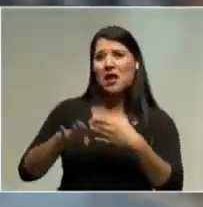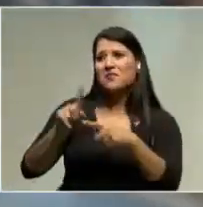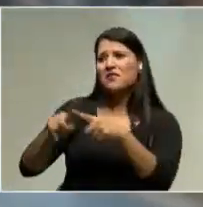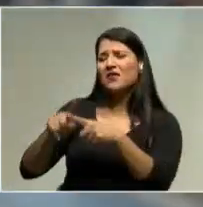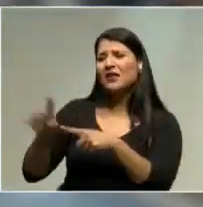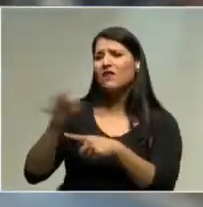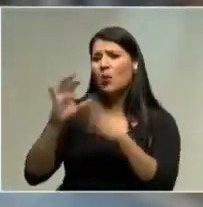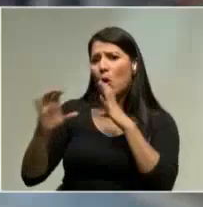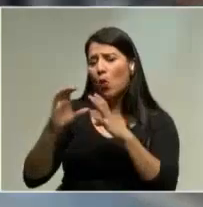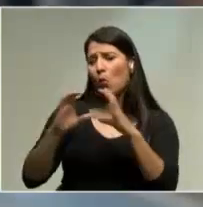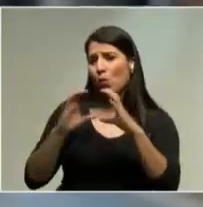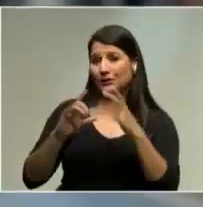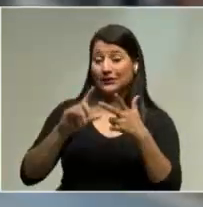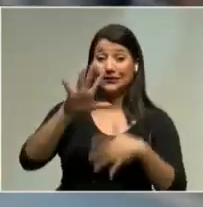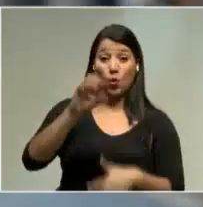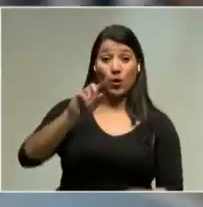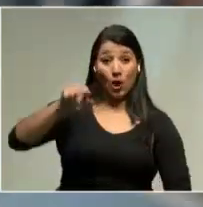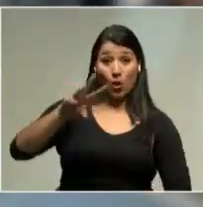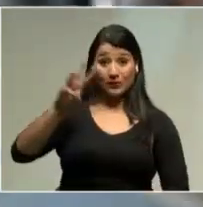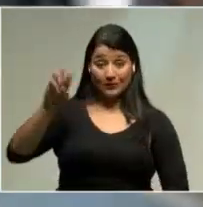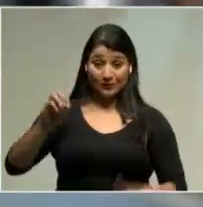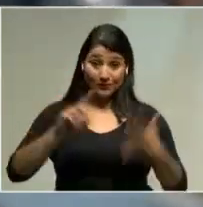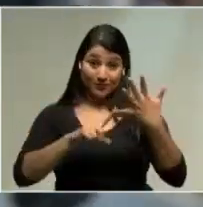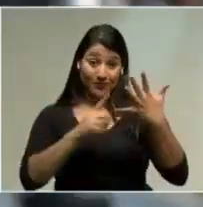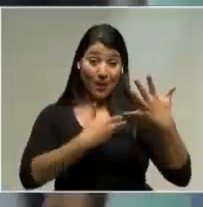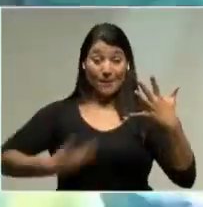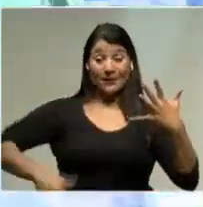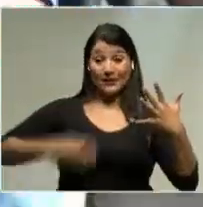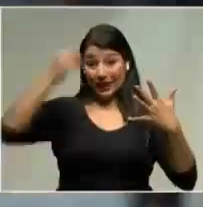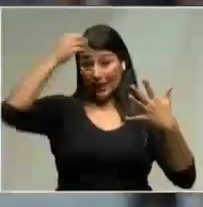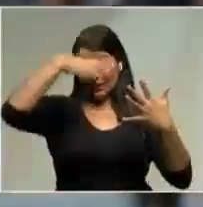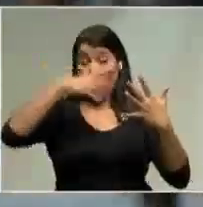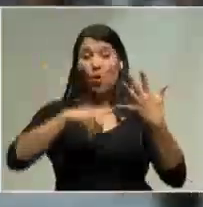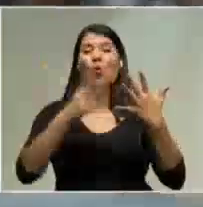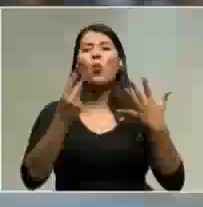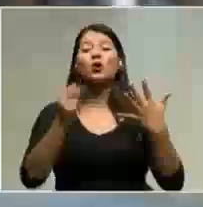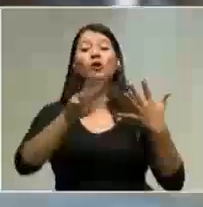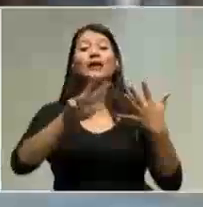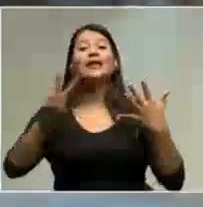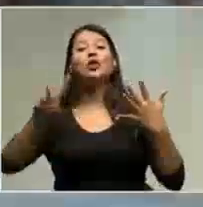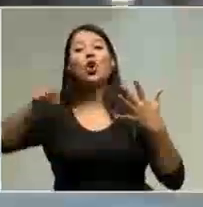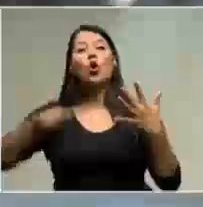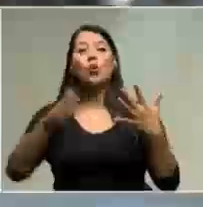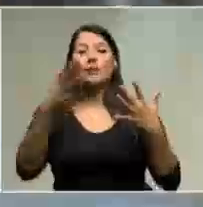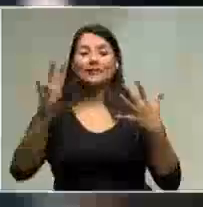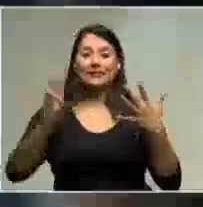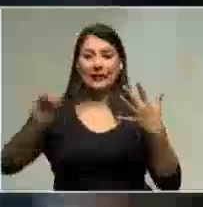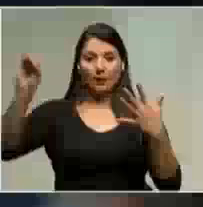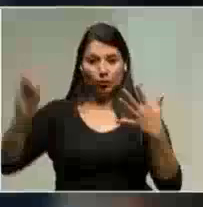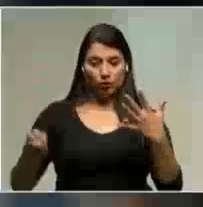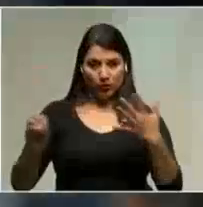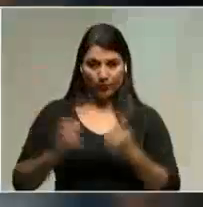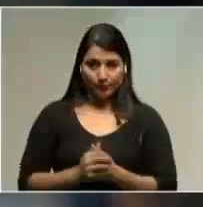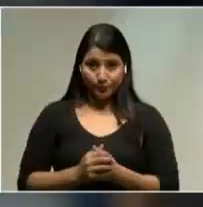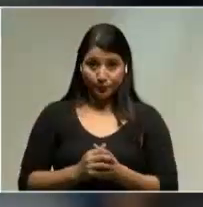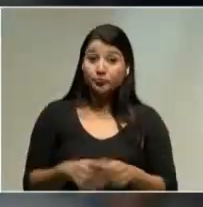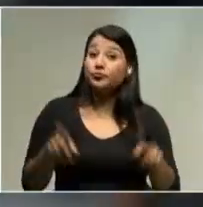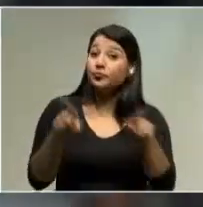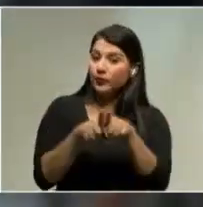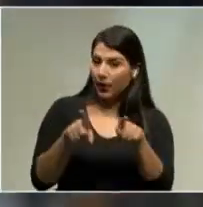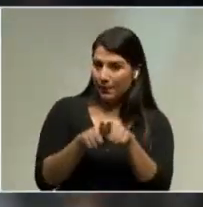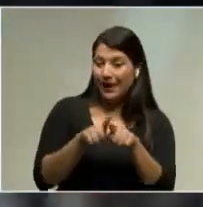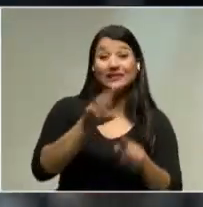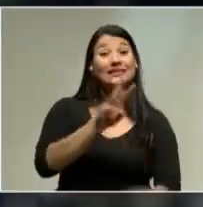comunicación 50,60, mientras que en el presidente Carlos Alvarado es de un 32,17%. Además,